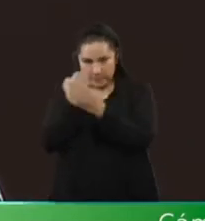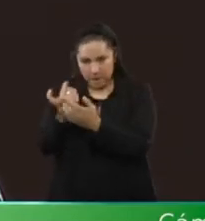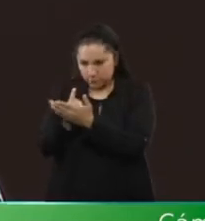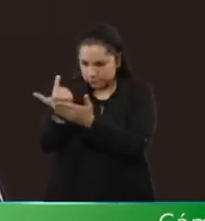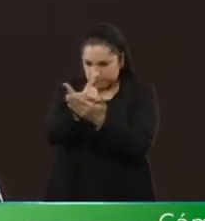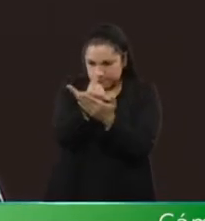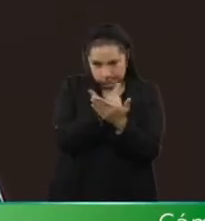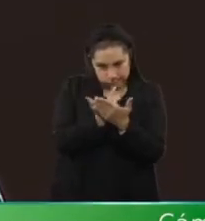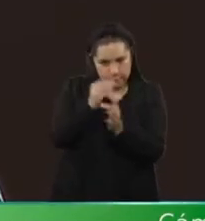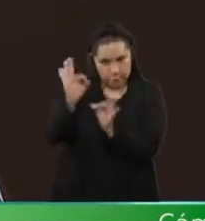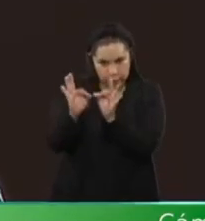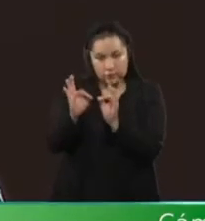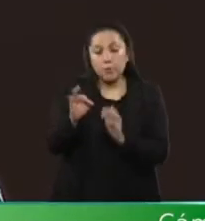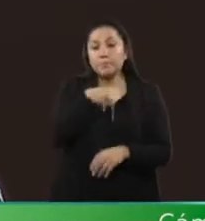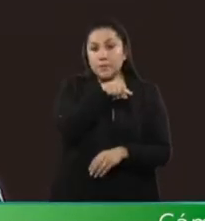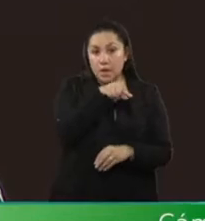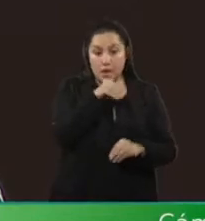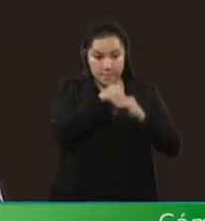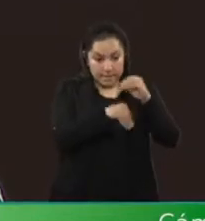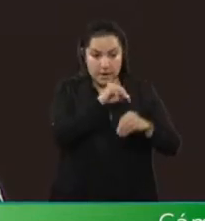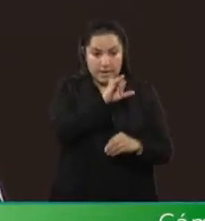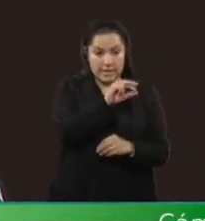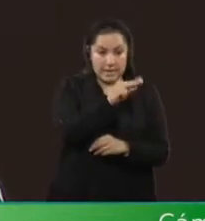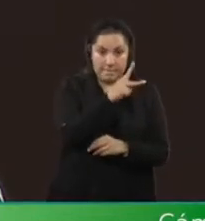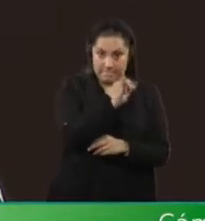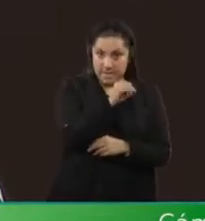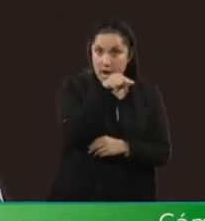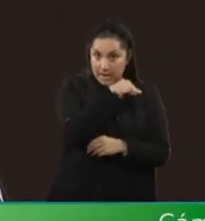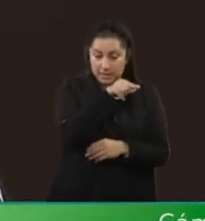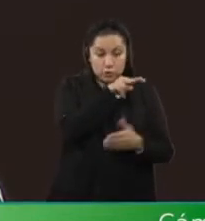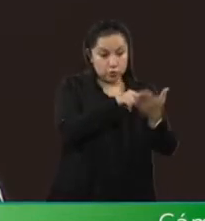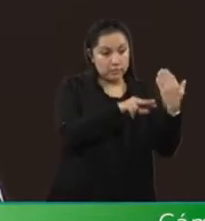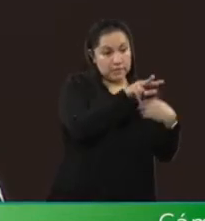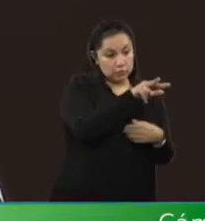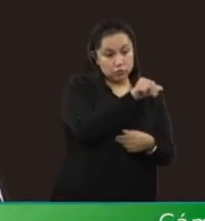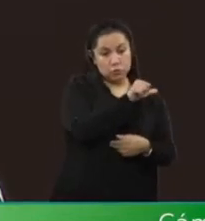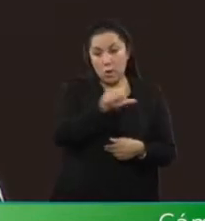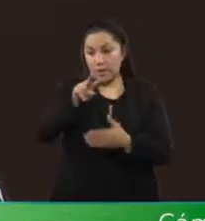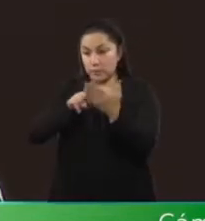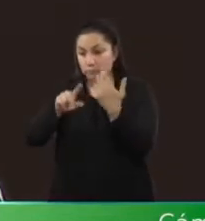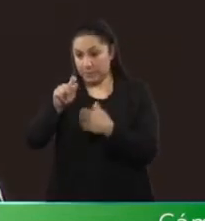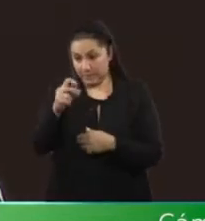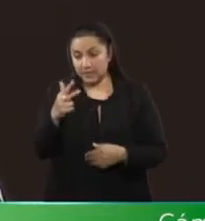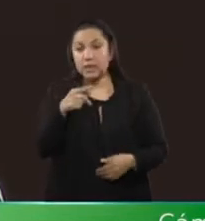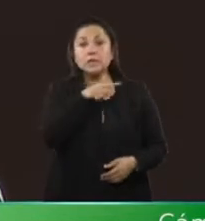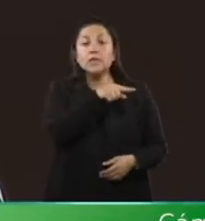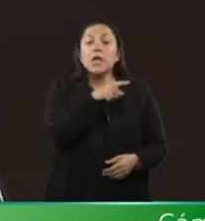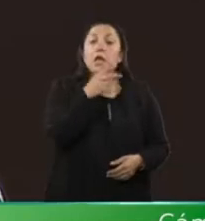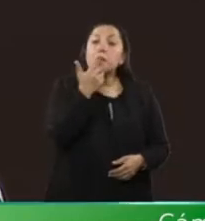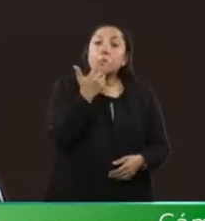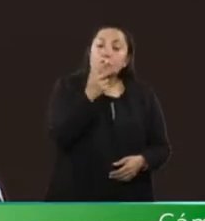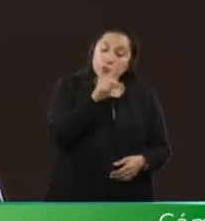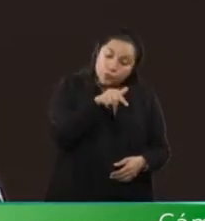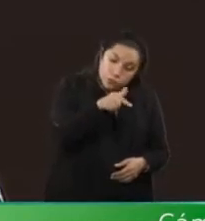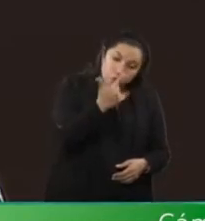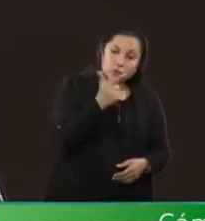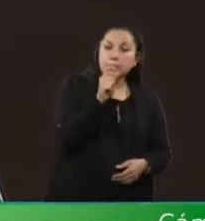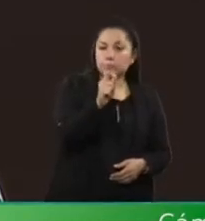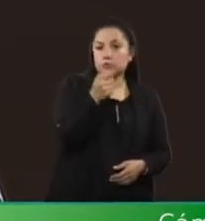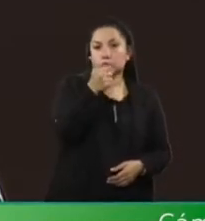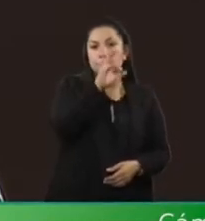el 2018 al 2023 tuvo una disminución del 12.5%, es decir,